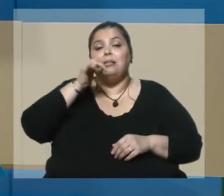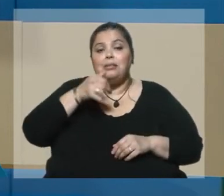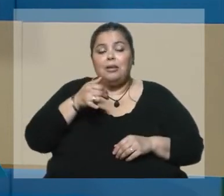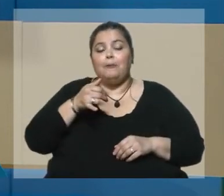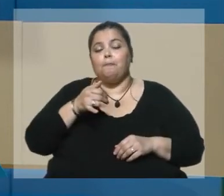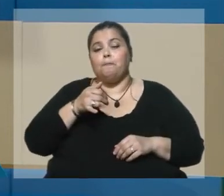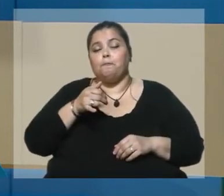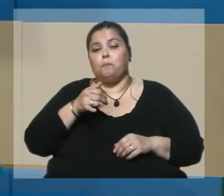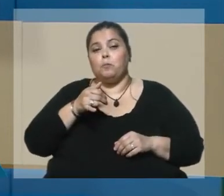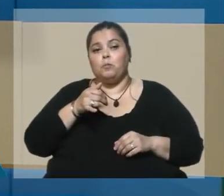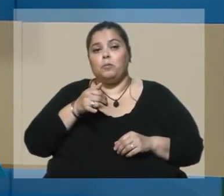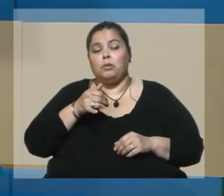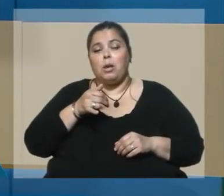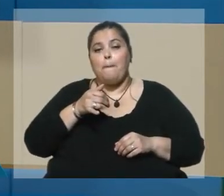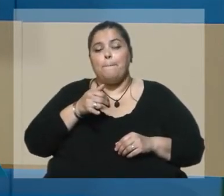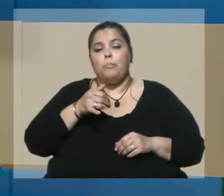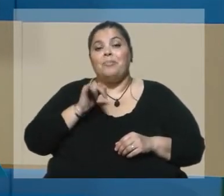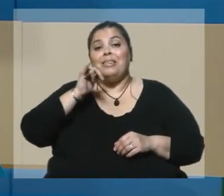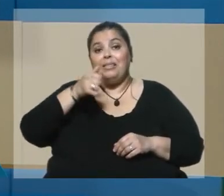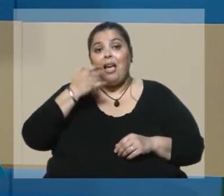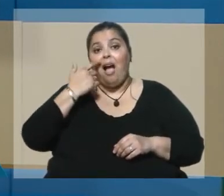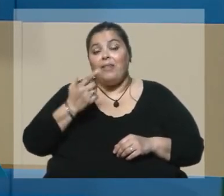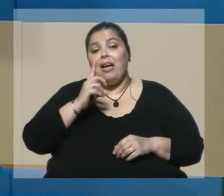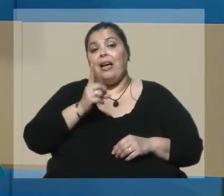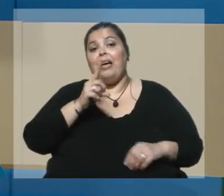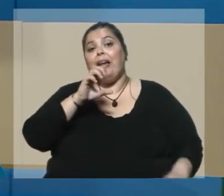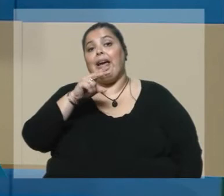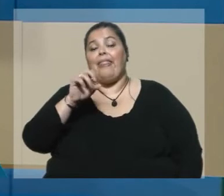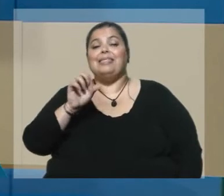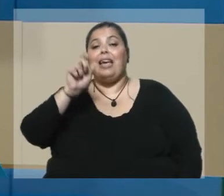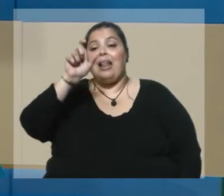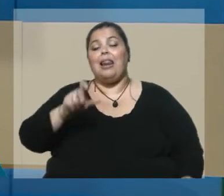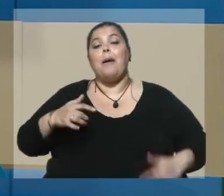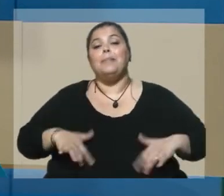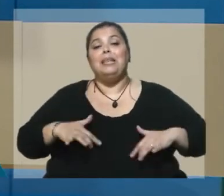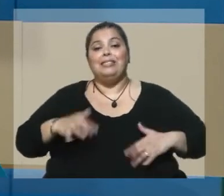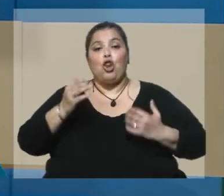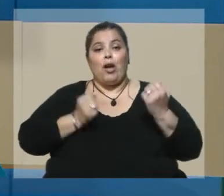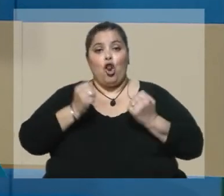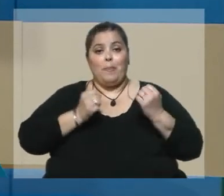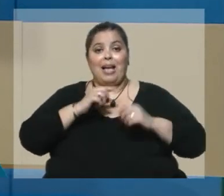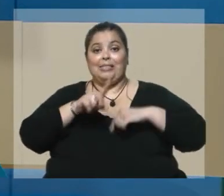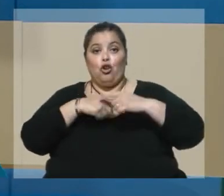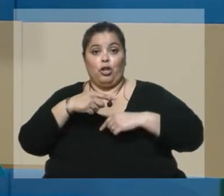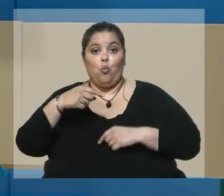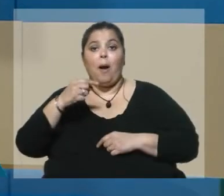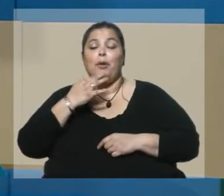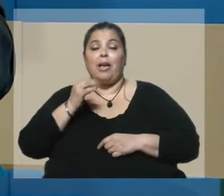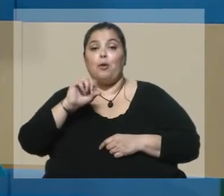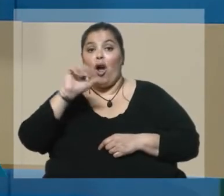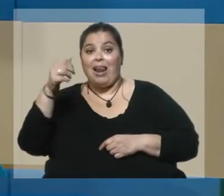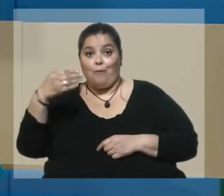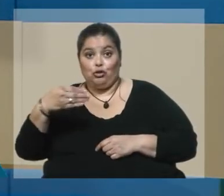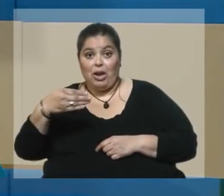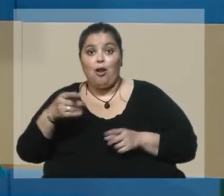si en la medida en que Pablo Guedes sigue haciendo ministro de economía en caso de que gane bolsonaro este si